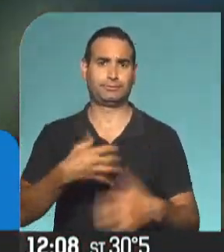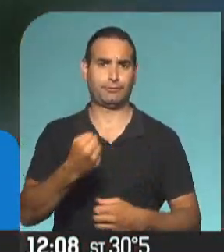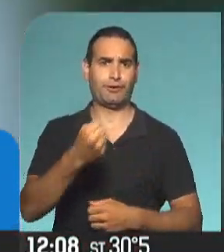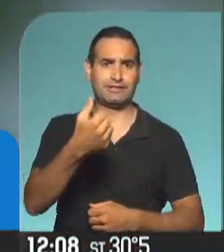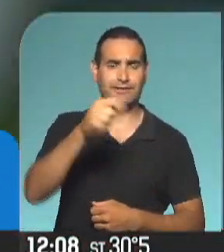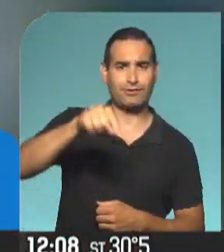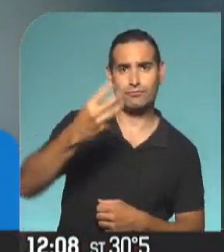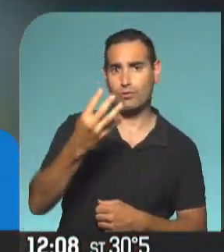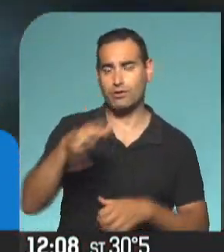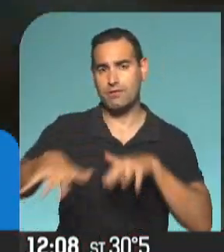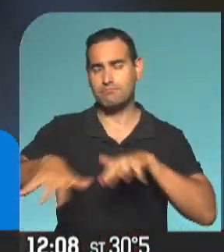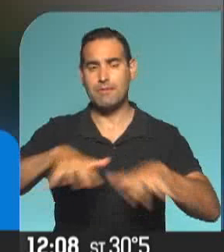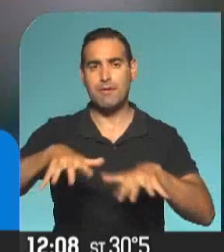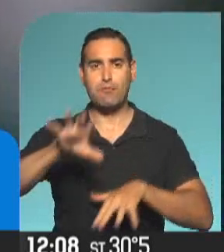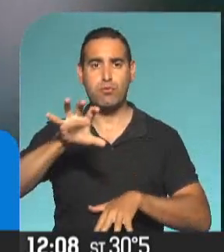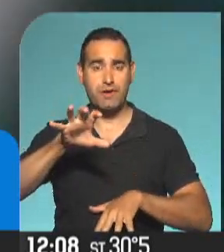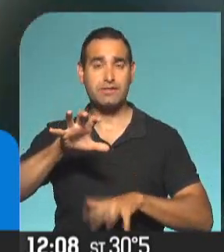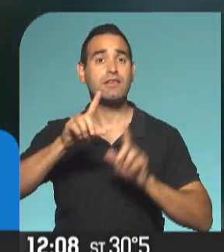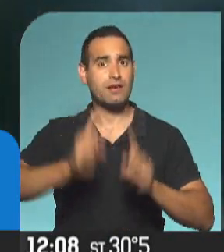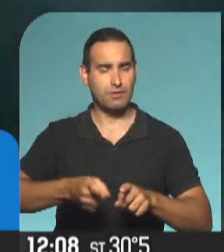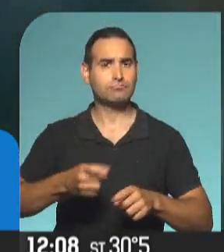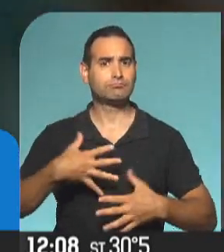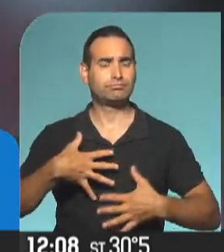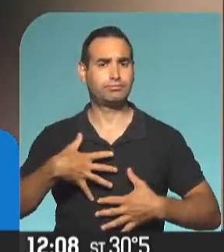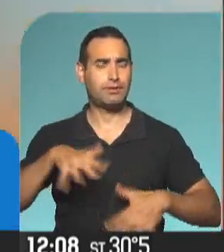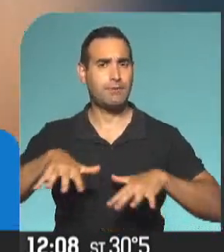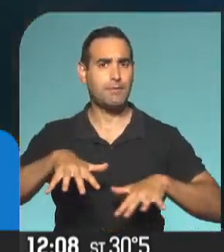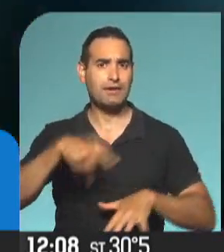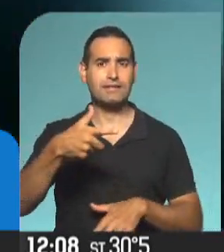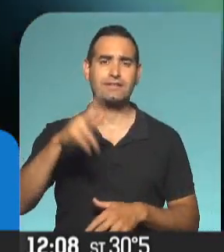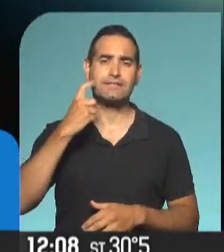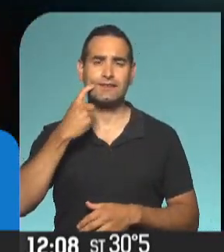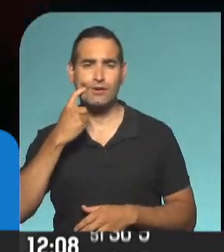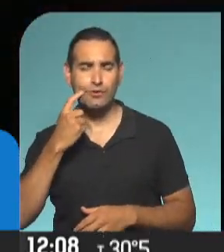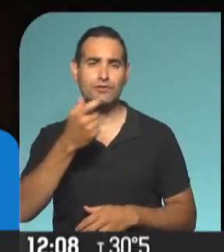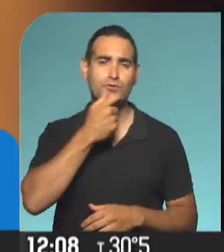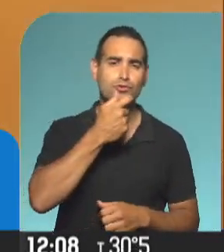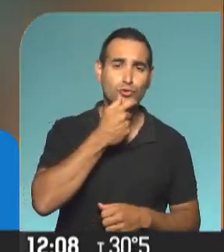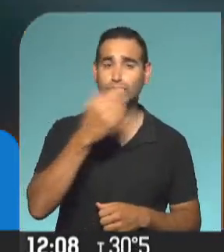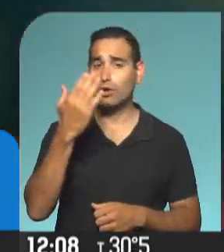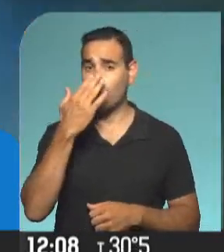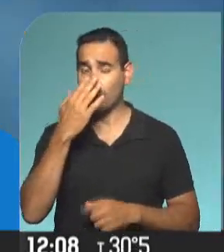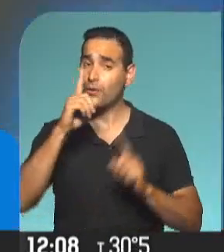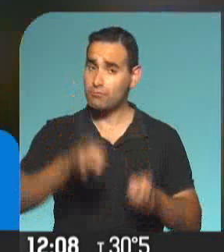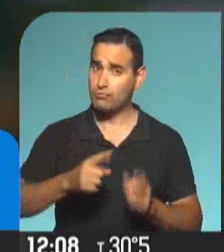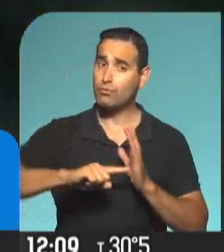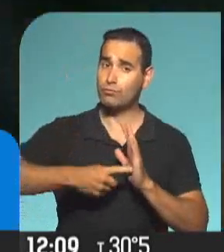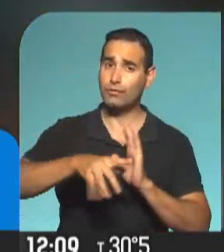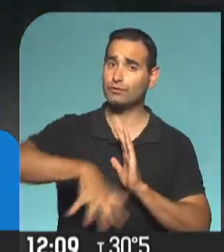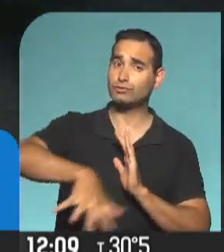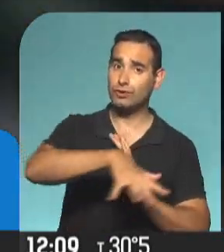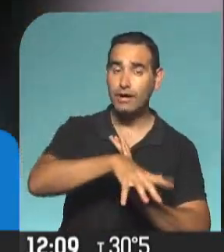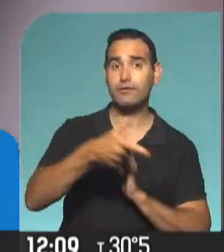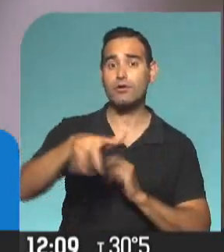que sacudió a la provincia, pero que también se sintió en San Luis, Mendoza, Córdoba e incluso en Buenos Aires y repercutió